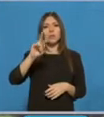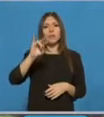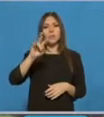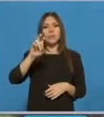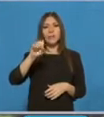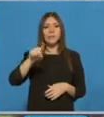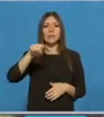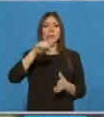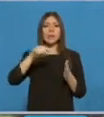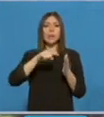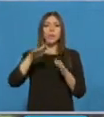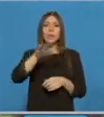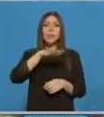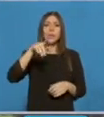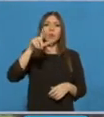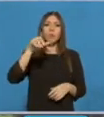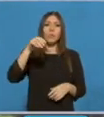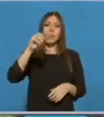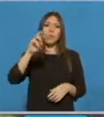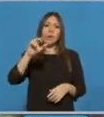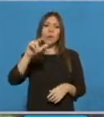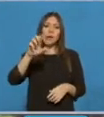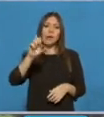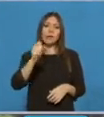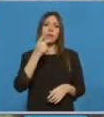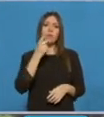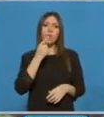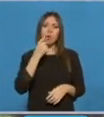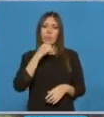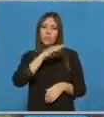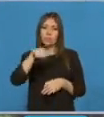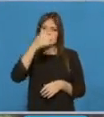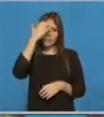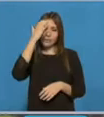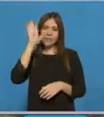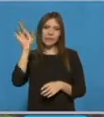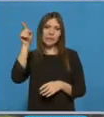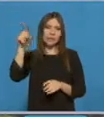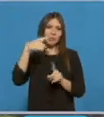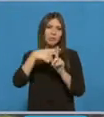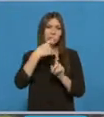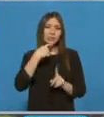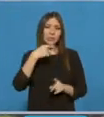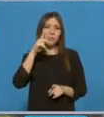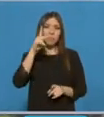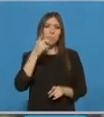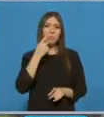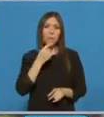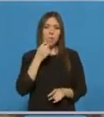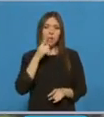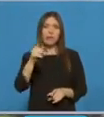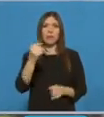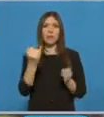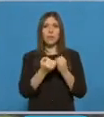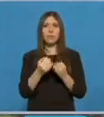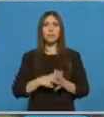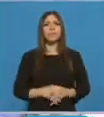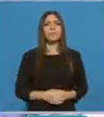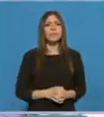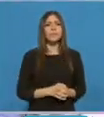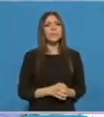Morales, Polanco. Esto, pues bueno, ya ustedes conocen la Cruz Roja en Polanco. Ahí estamos recibiendo. Y si quisiéramos